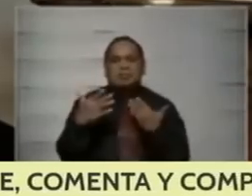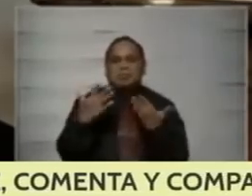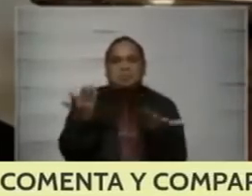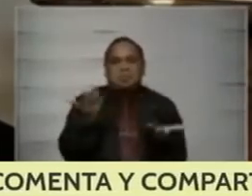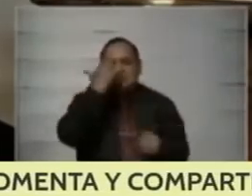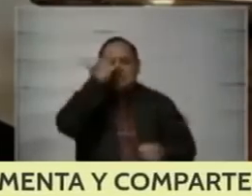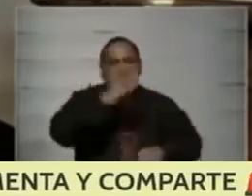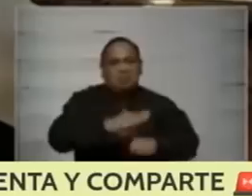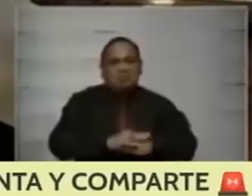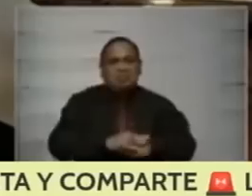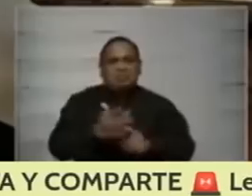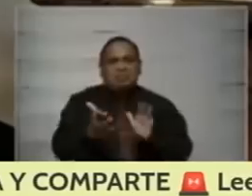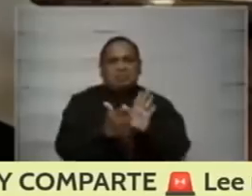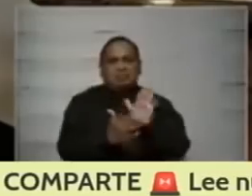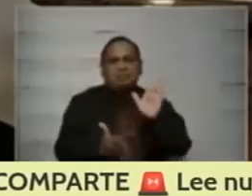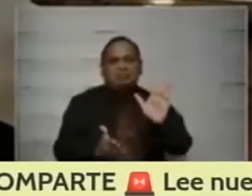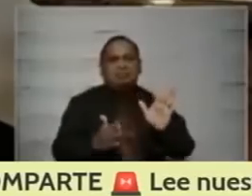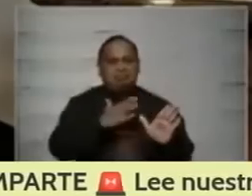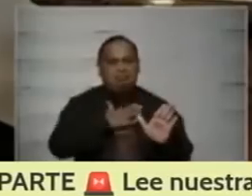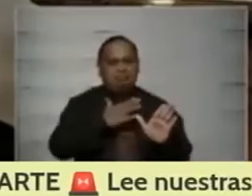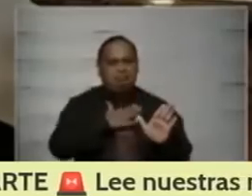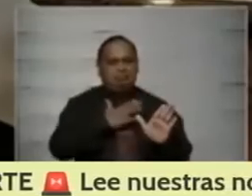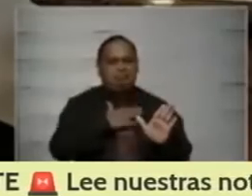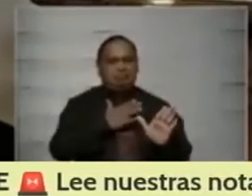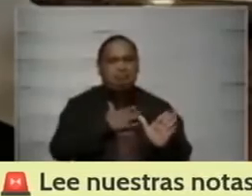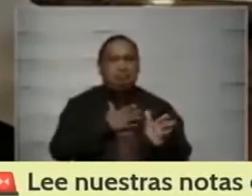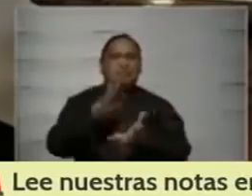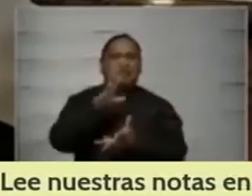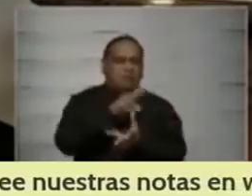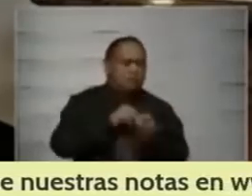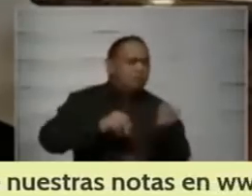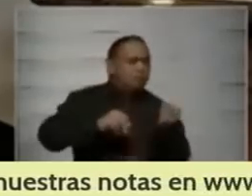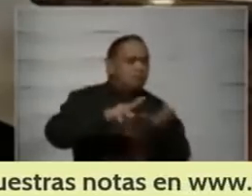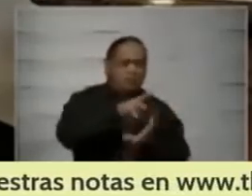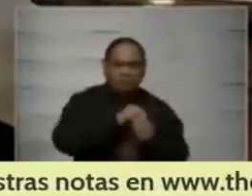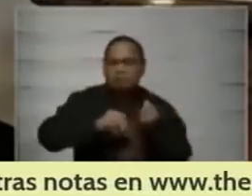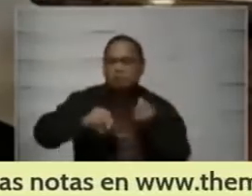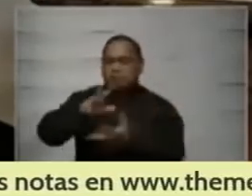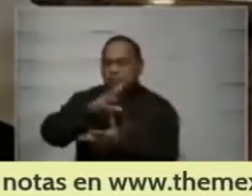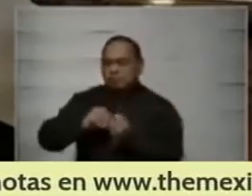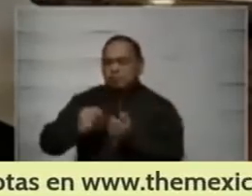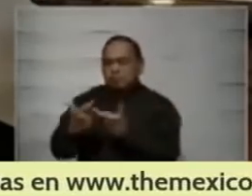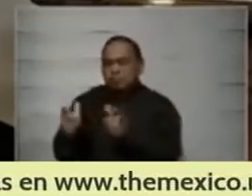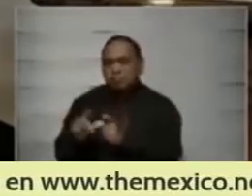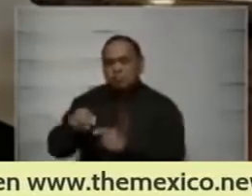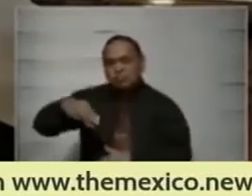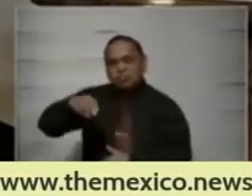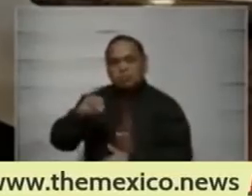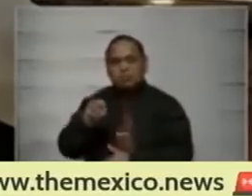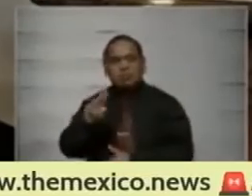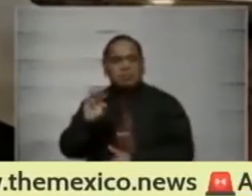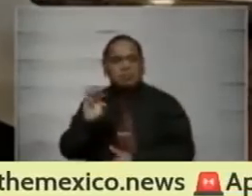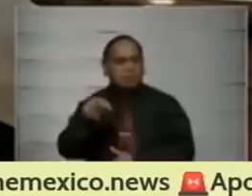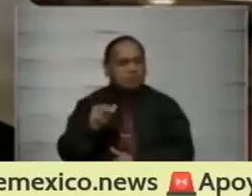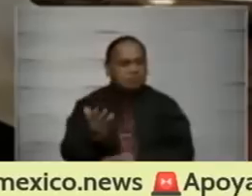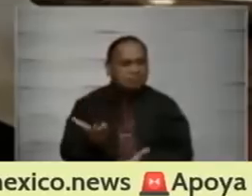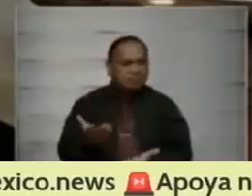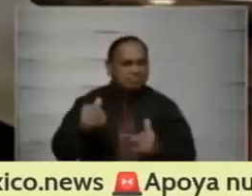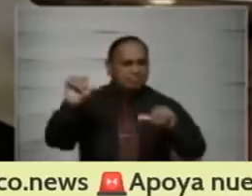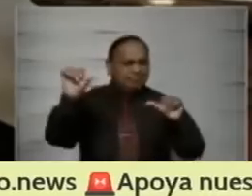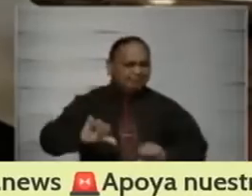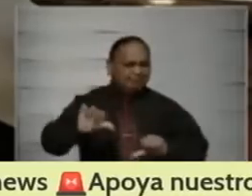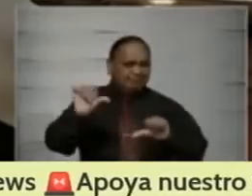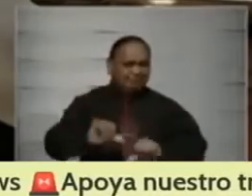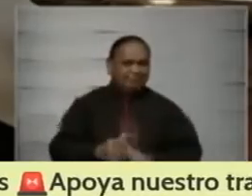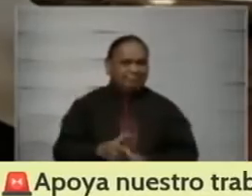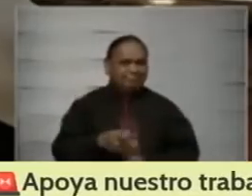él la muestra. Como ven, yo aquí me sigo relacionando con los machuchones de Morena, y vean que no, yo creo que